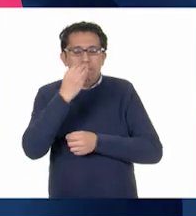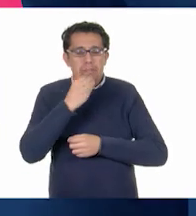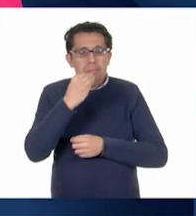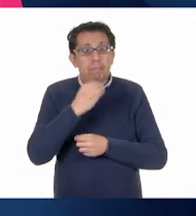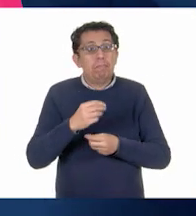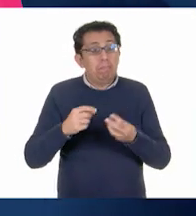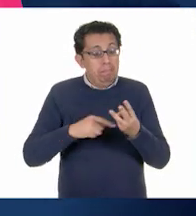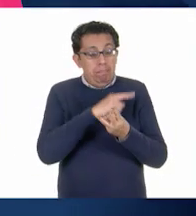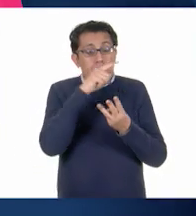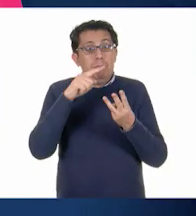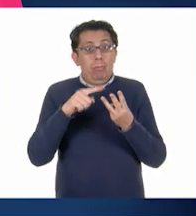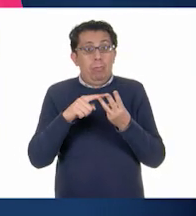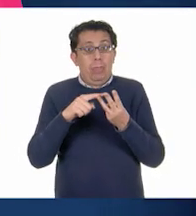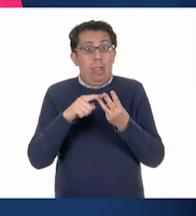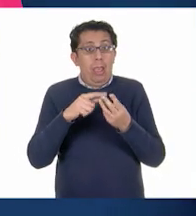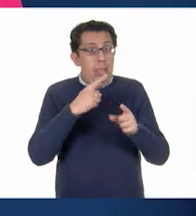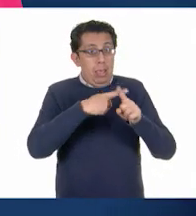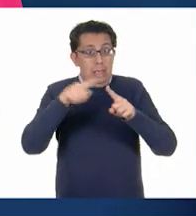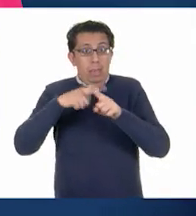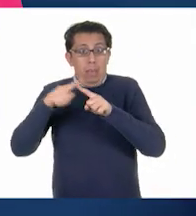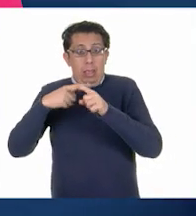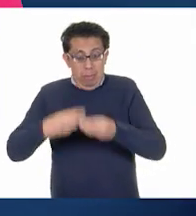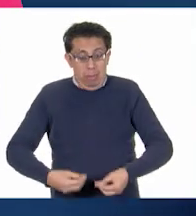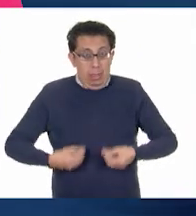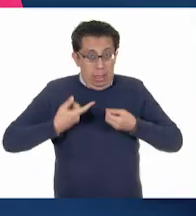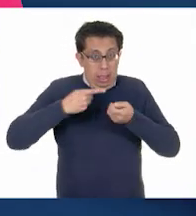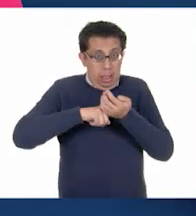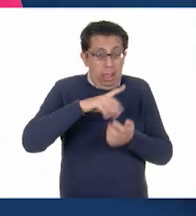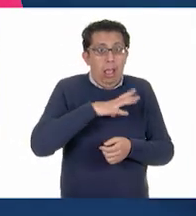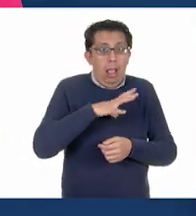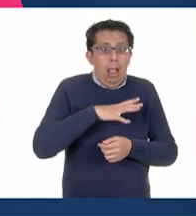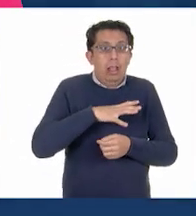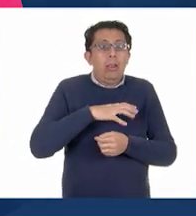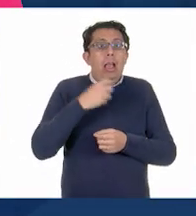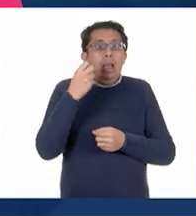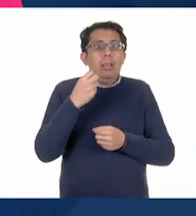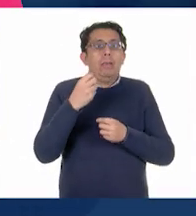3. De los seres vivos a la atmósfera, mediante la respiración.